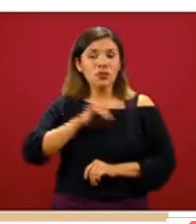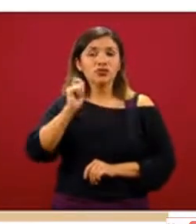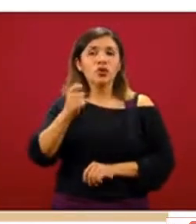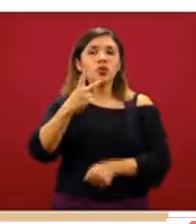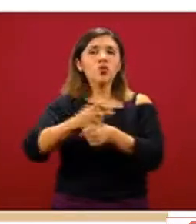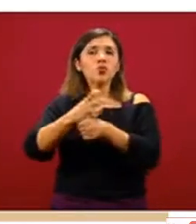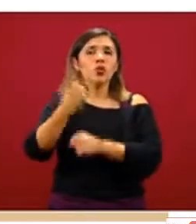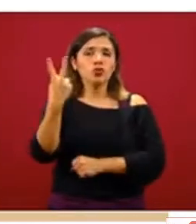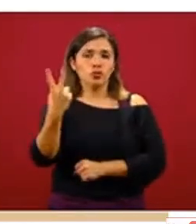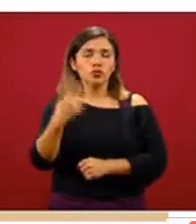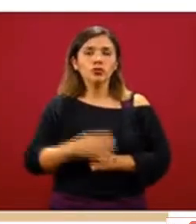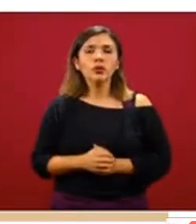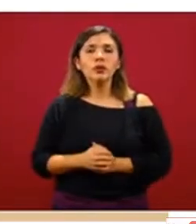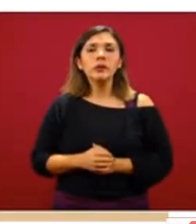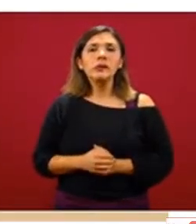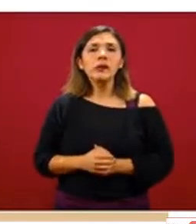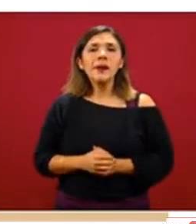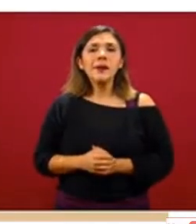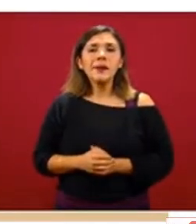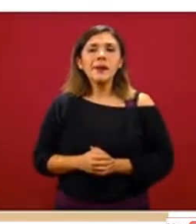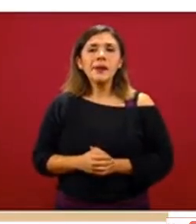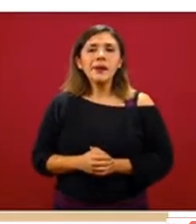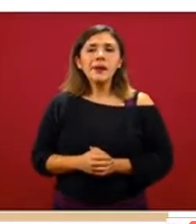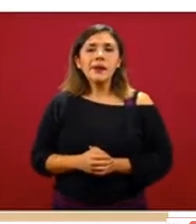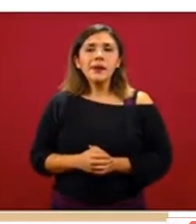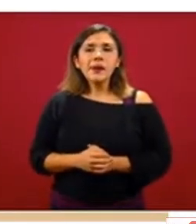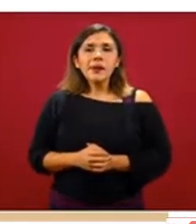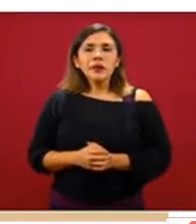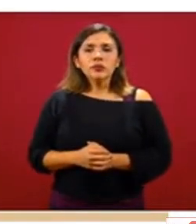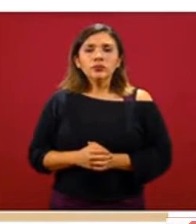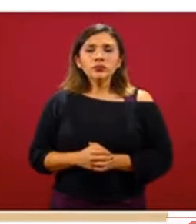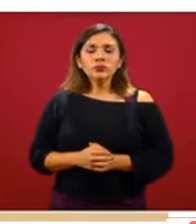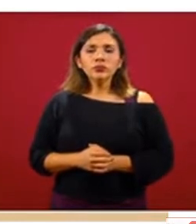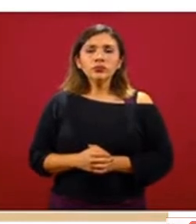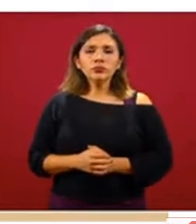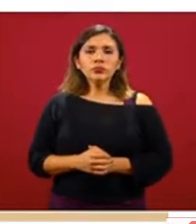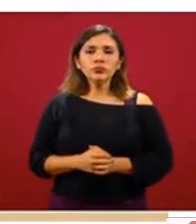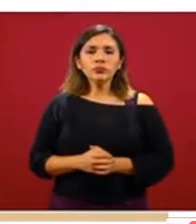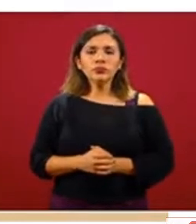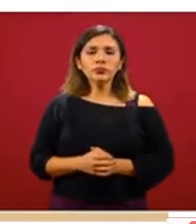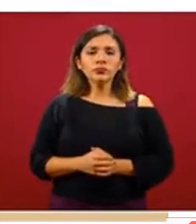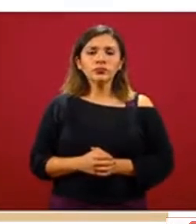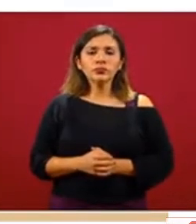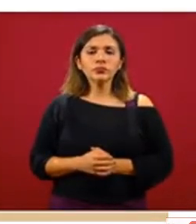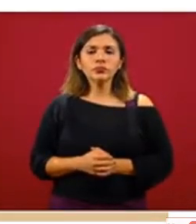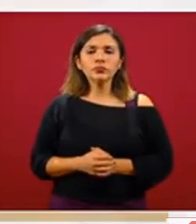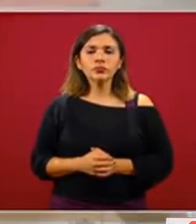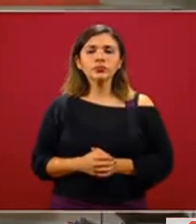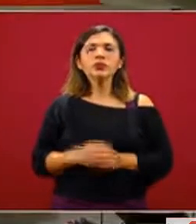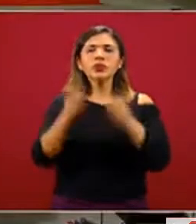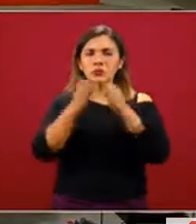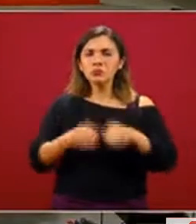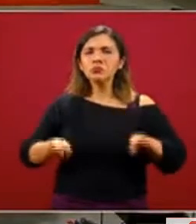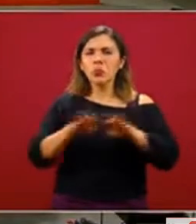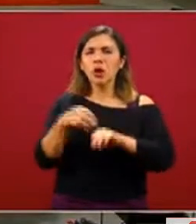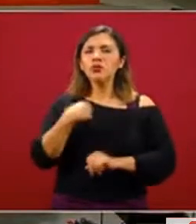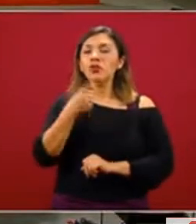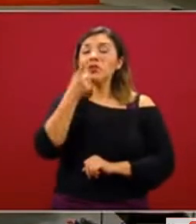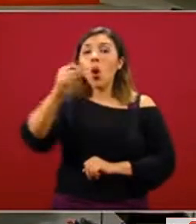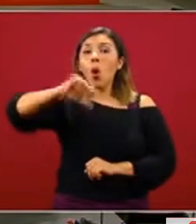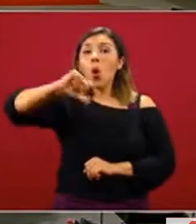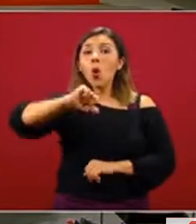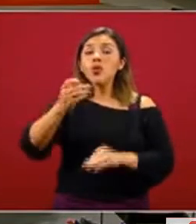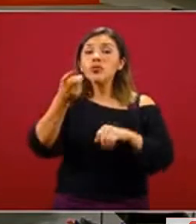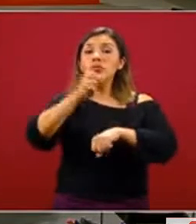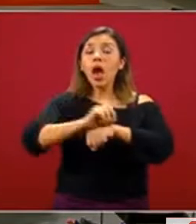2. La siguiente, vamos a pasar la siguiente y la siguiente, que es importante aquí solamente señalar que hasta el día de hoy